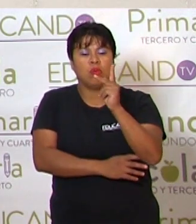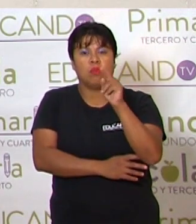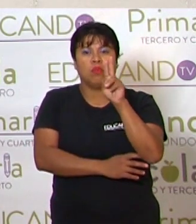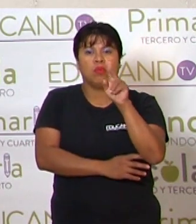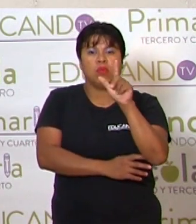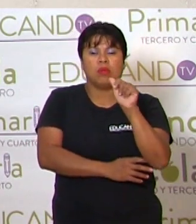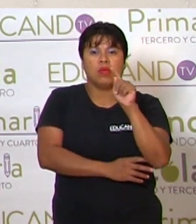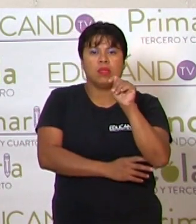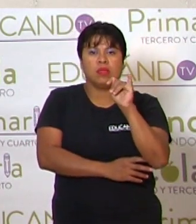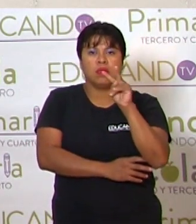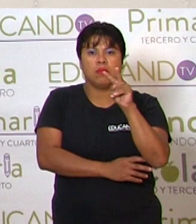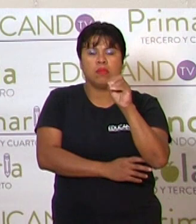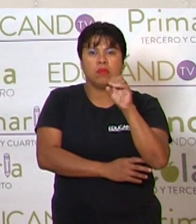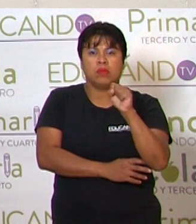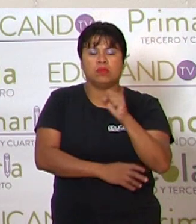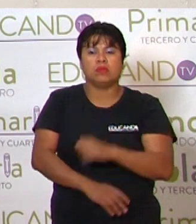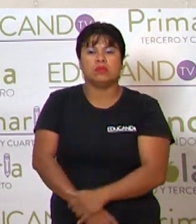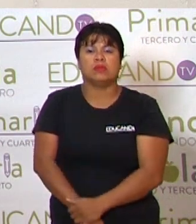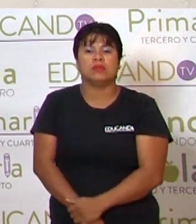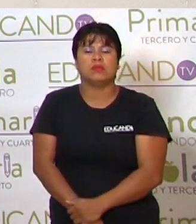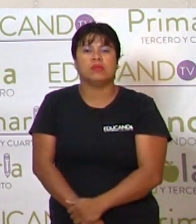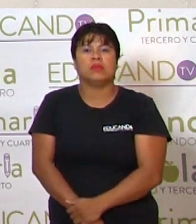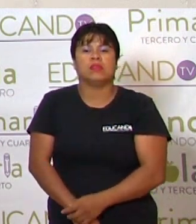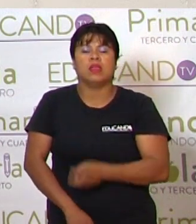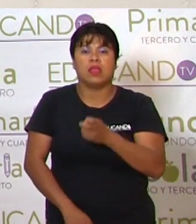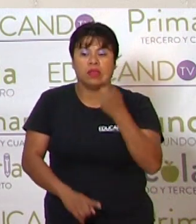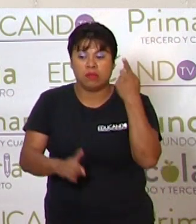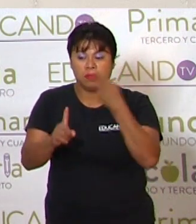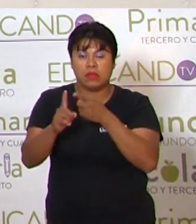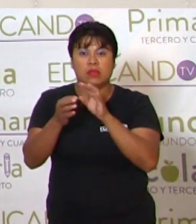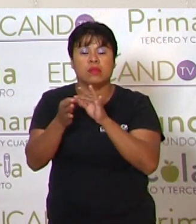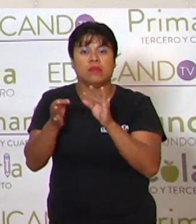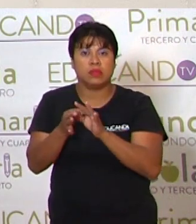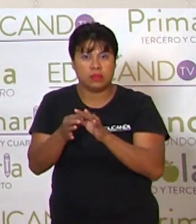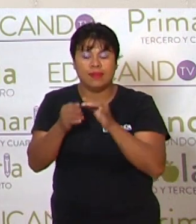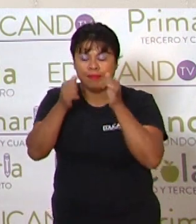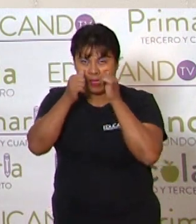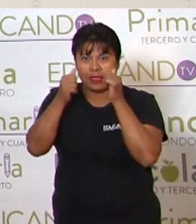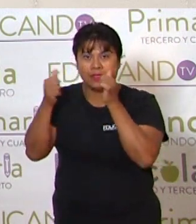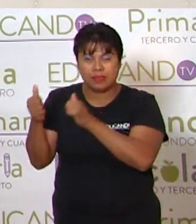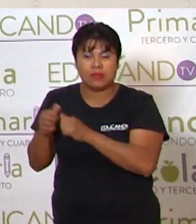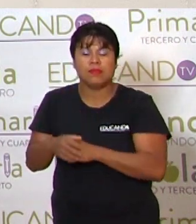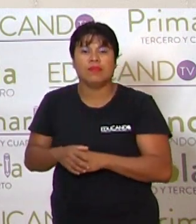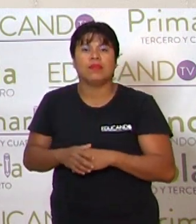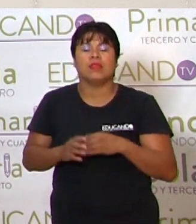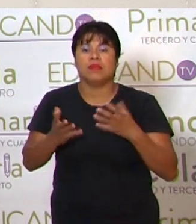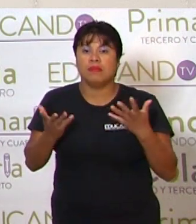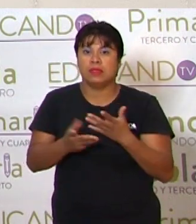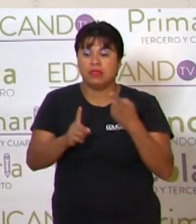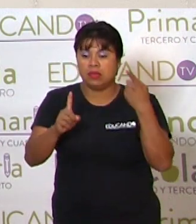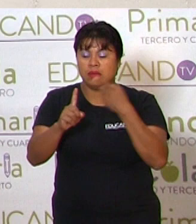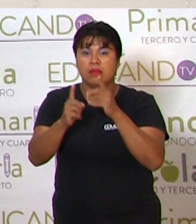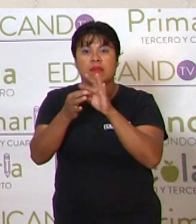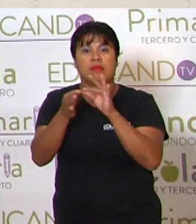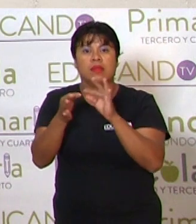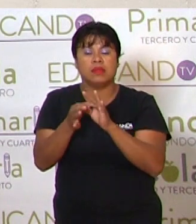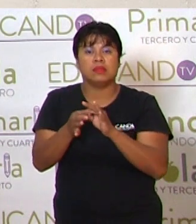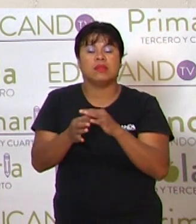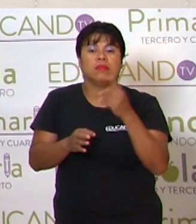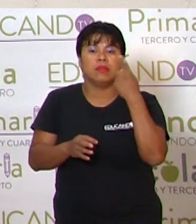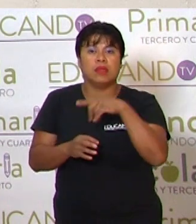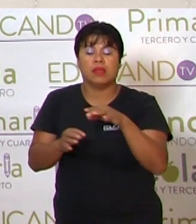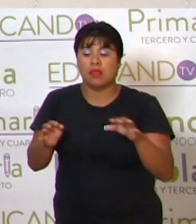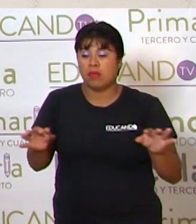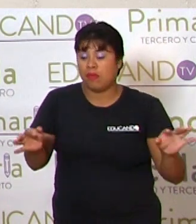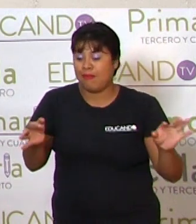copulativos, bien, que van a hacer referencia, mucha atención a esto, van a hacer referencia